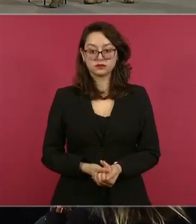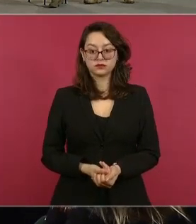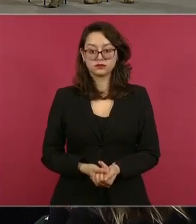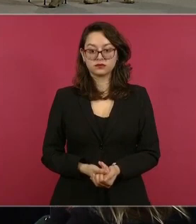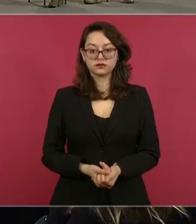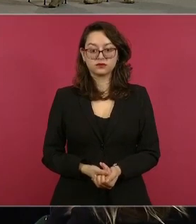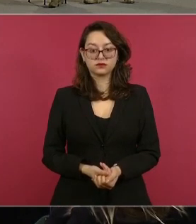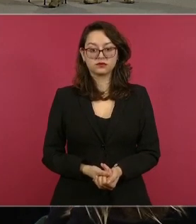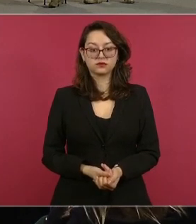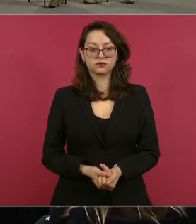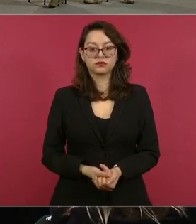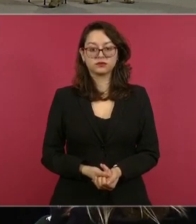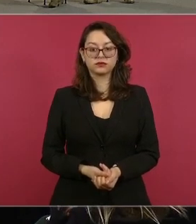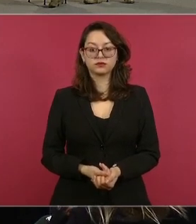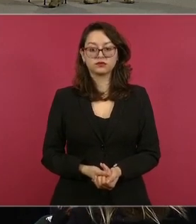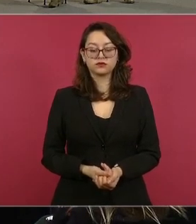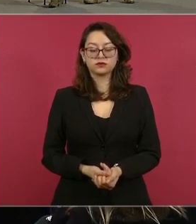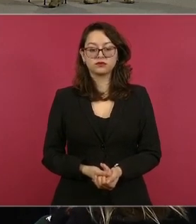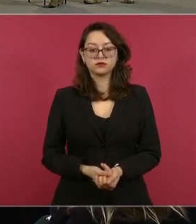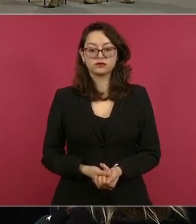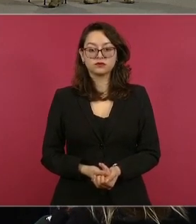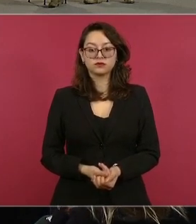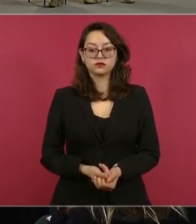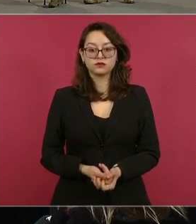¿A qué horas lo puse?